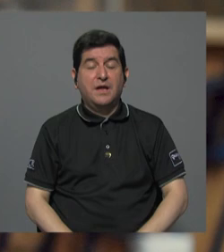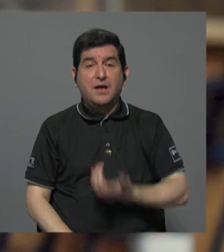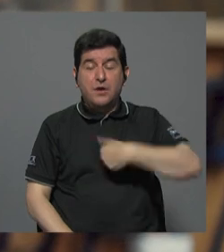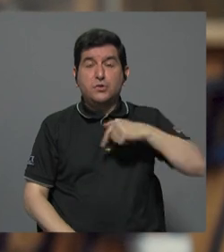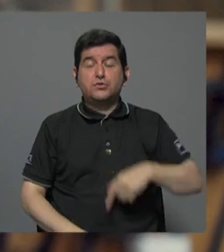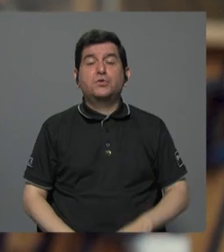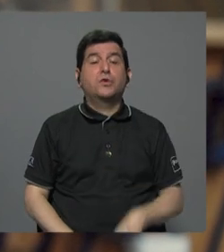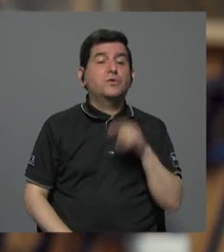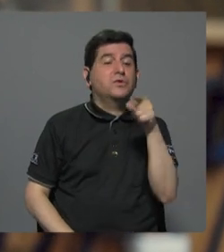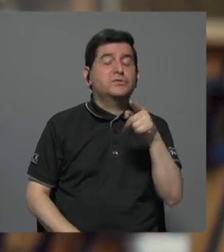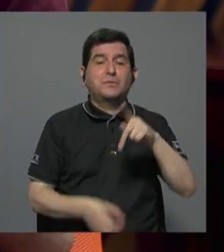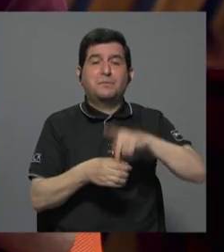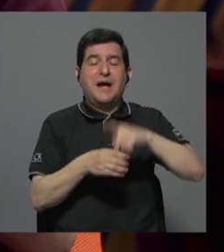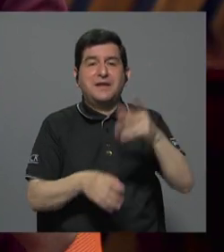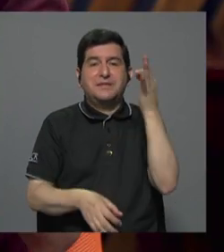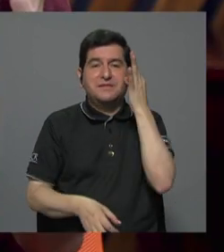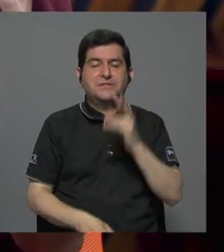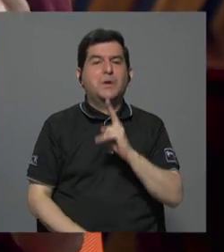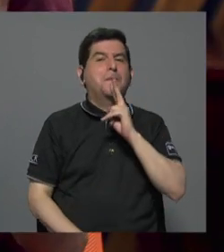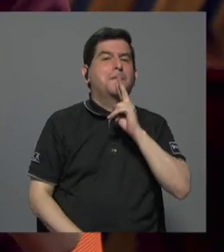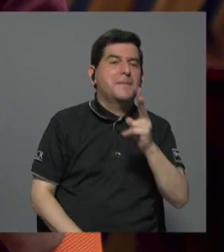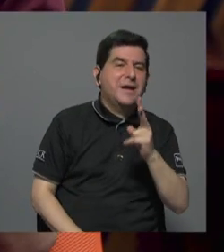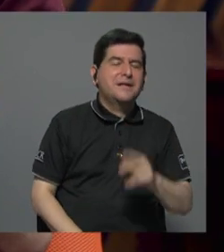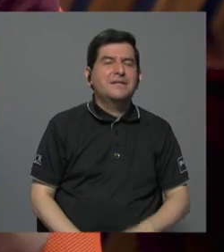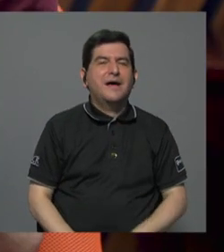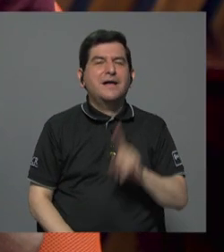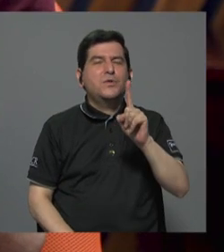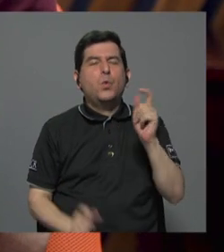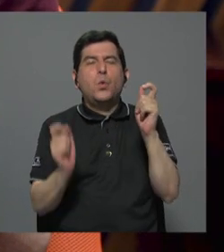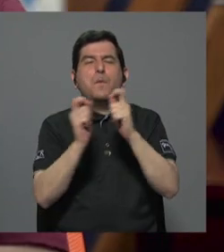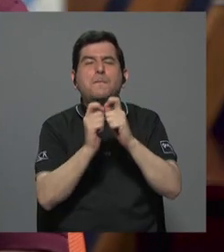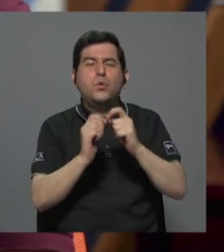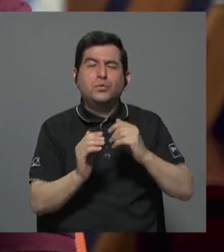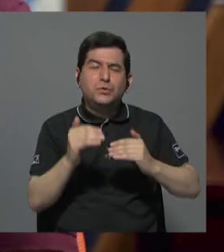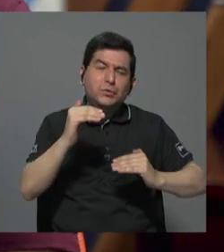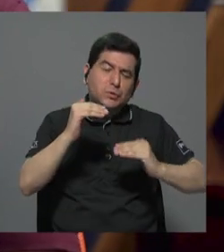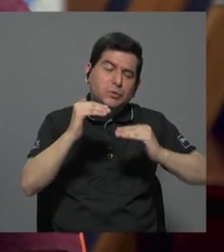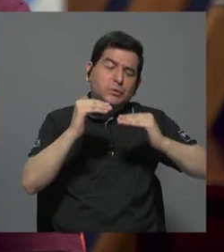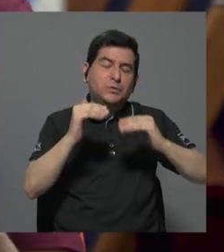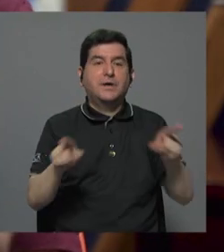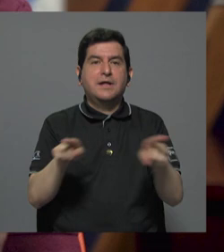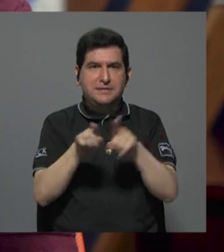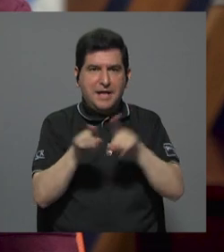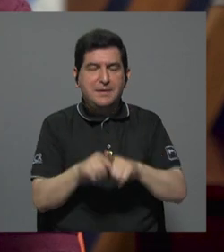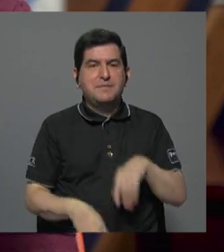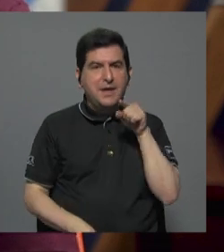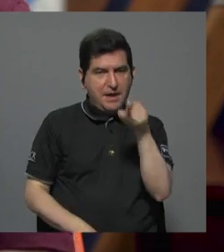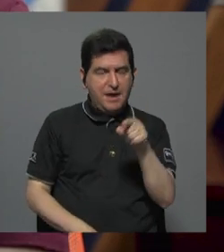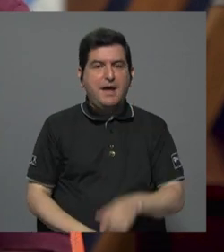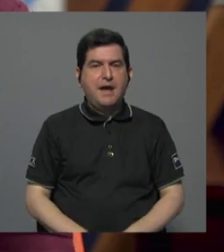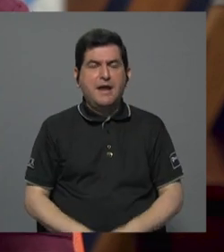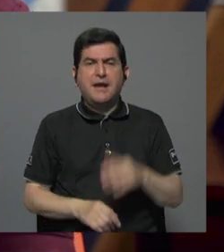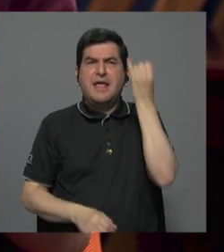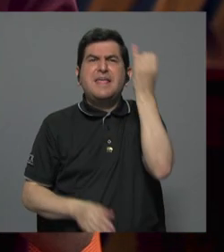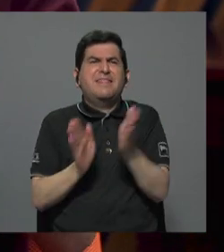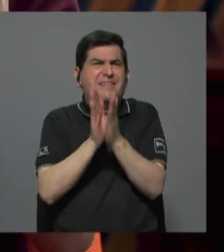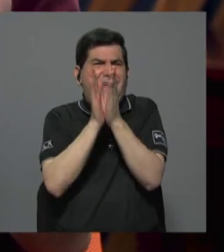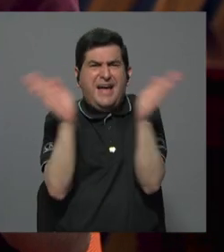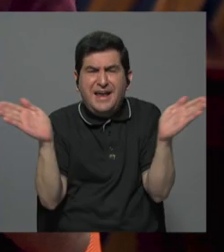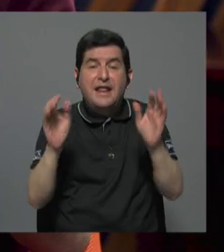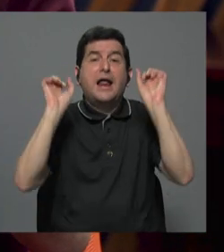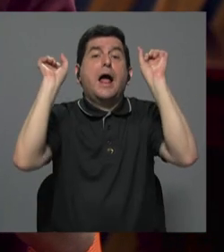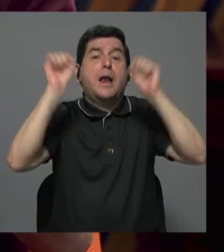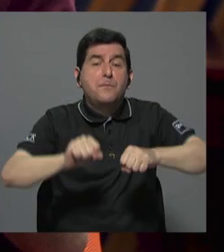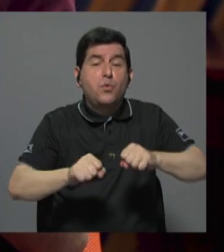la intervención de figueres como verdadera hasta cierto punto porque también incurre en generalizaciones que